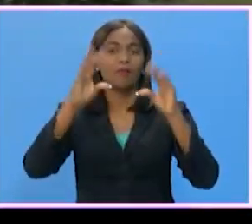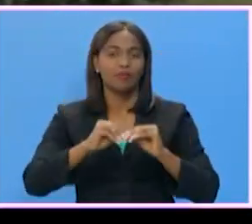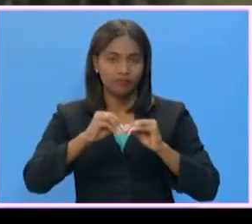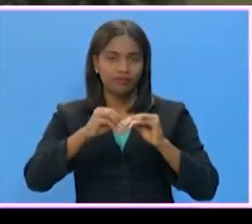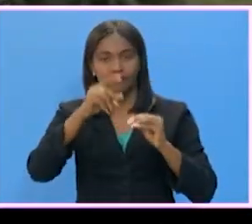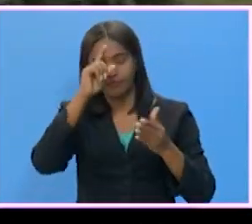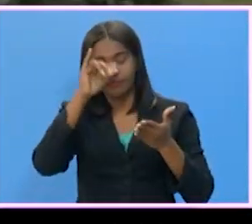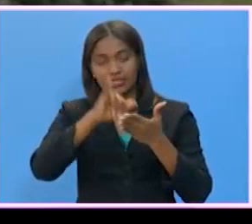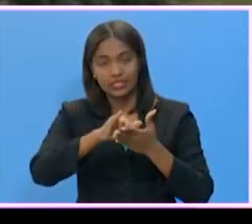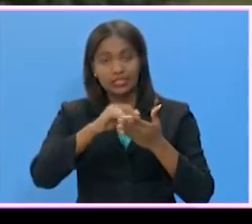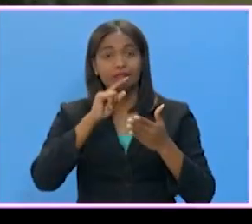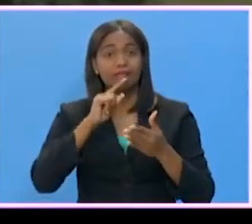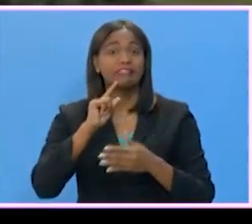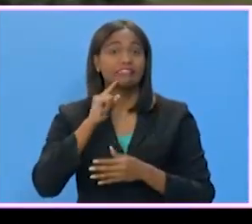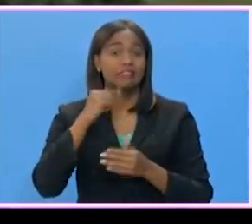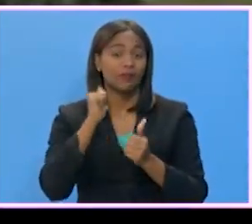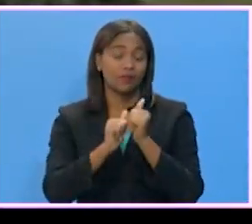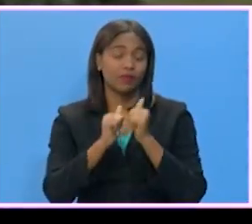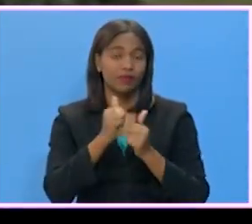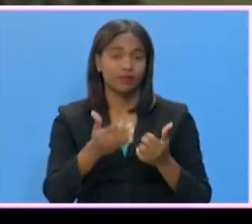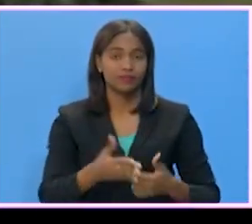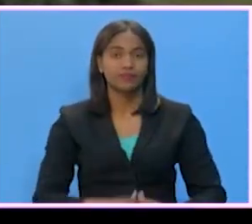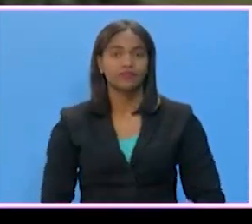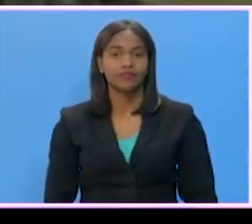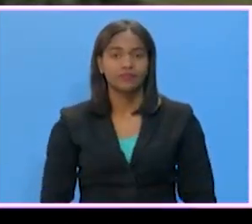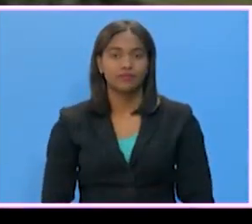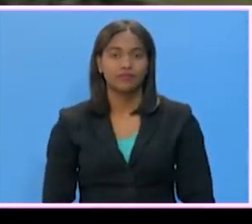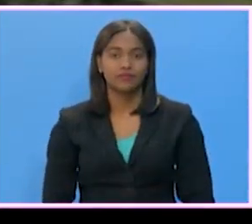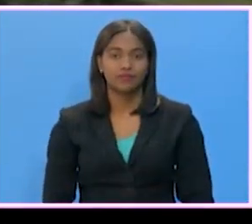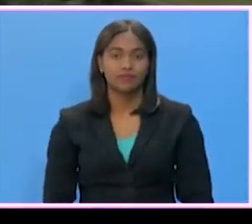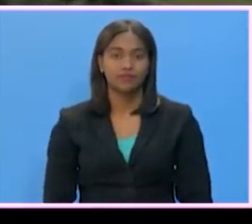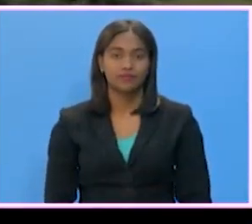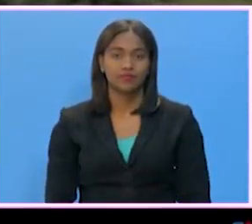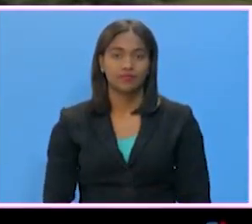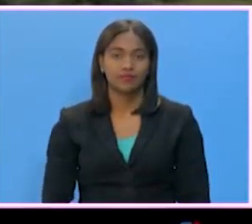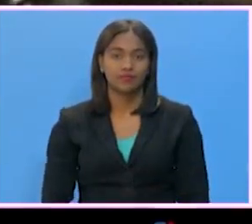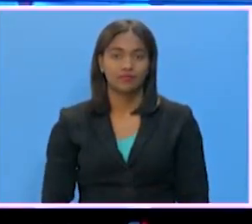generó serios inconvenientes en la distribución del servicio.